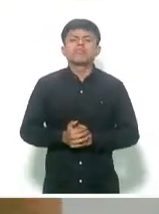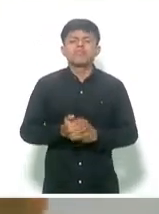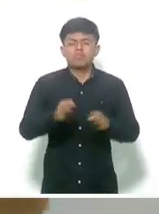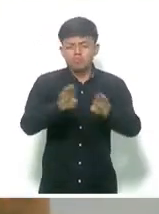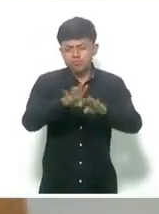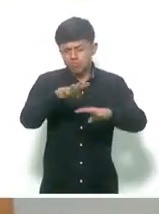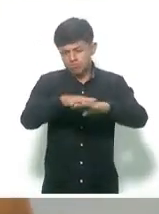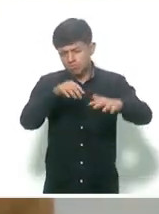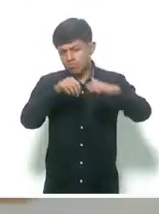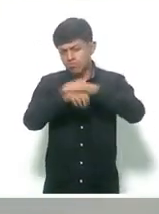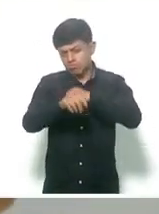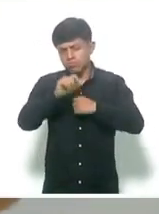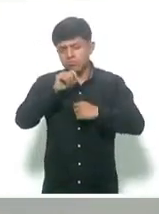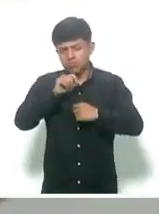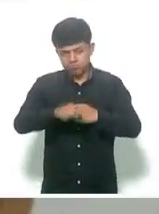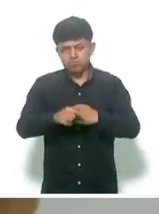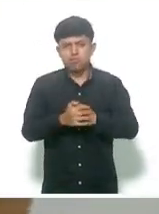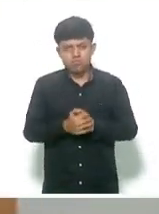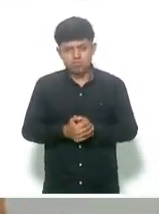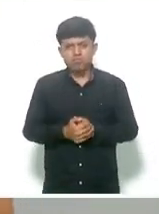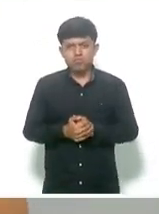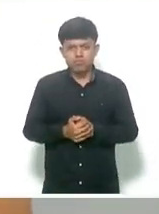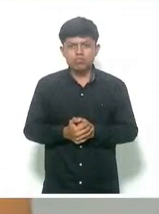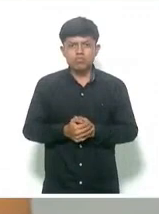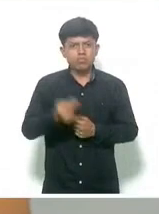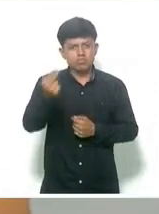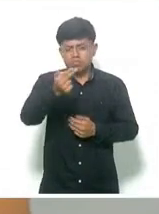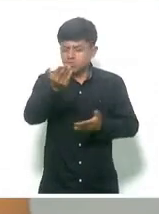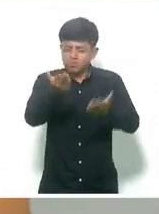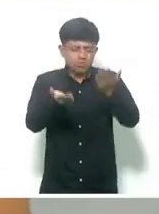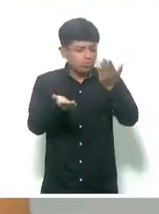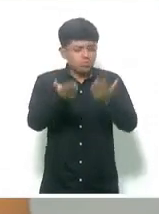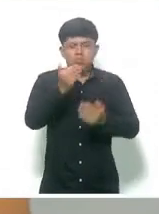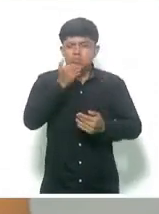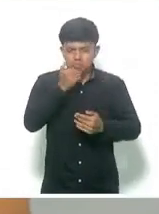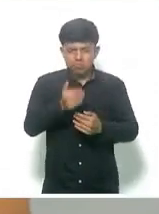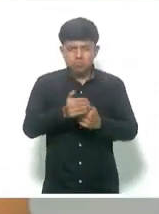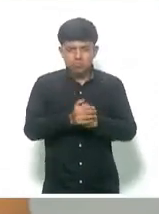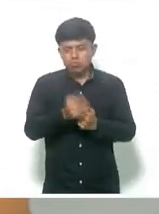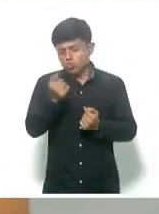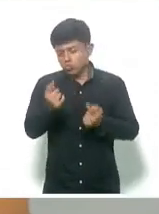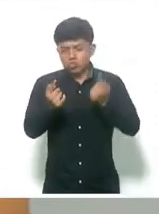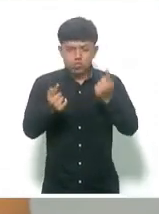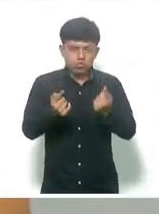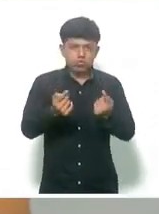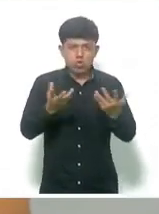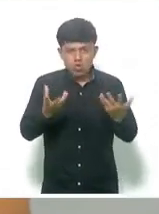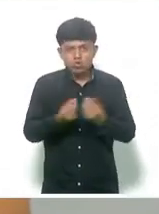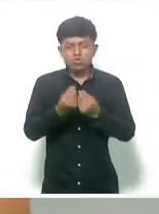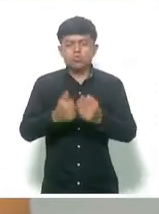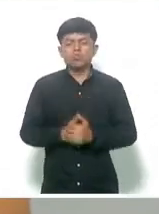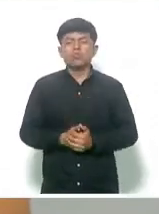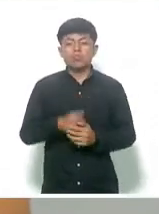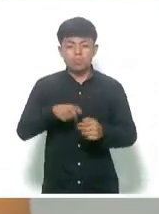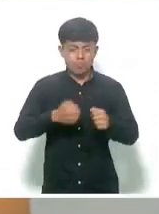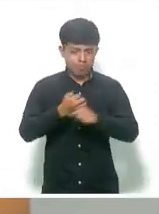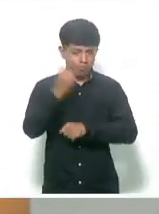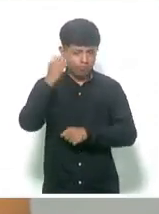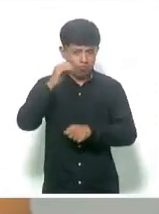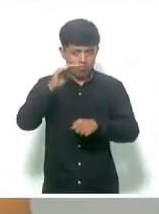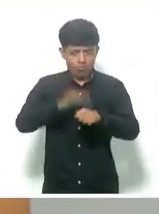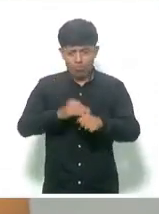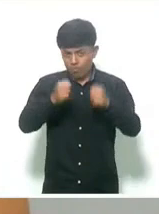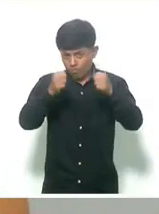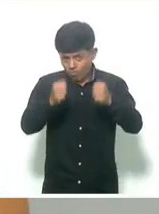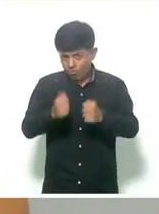detenciones propiamente porque es una es una cosa que debe ser equilibrada entonces aquí en el estado de oaca siendo uno si uno de los estados más